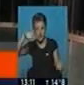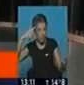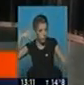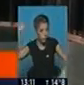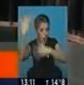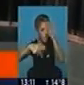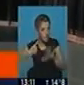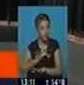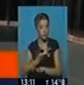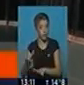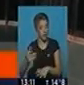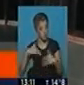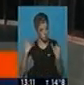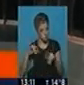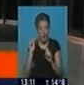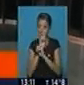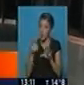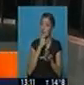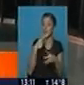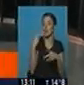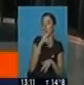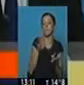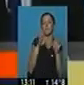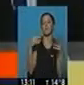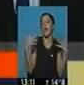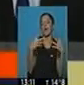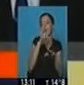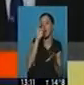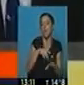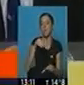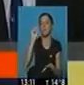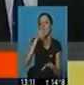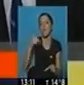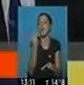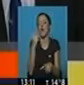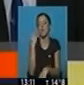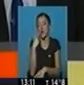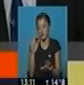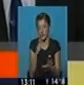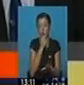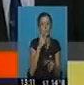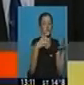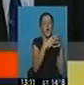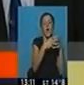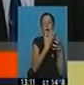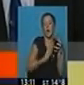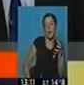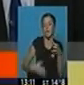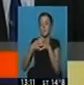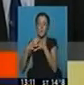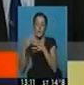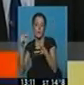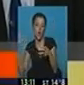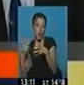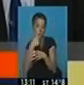más caótico que por una guerra civil convencional entre dos ejércitos que se van a enfrentar. Y me parece que en ese contexto de ineficacia